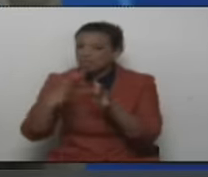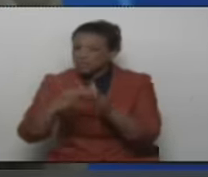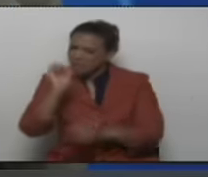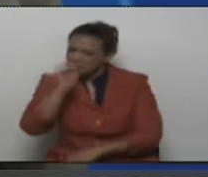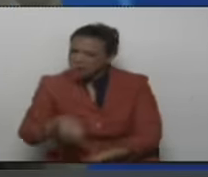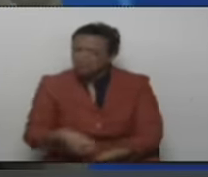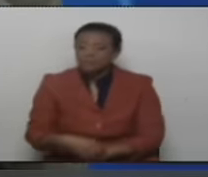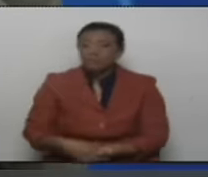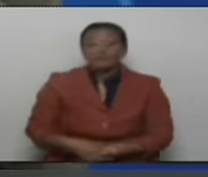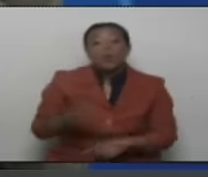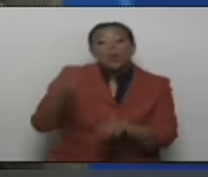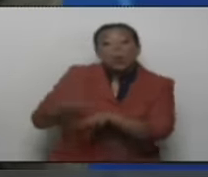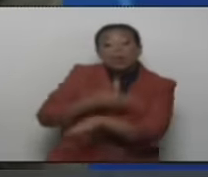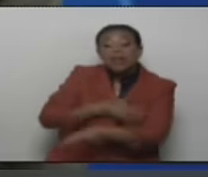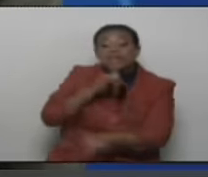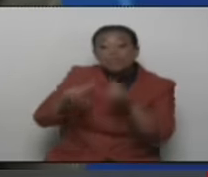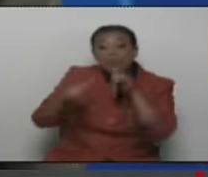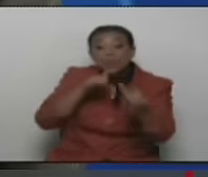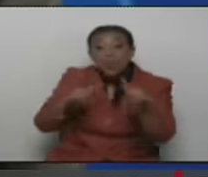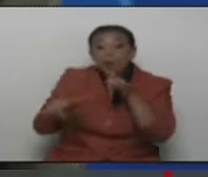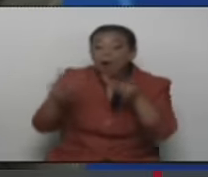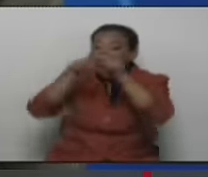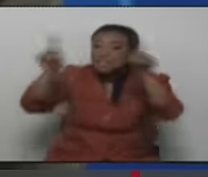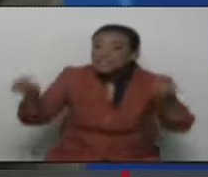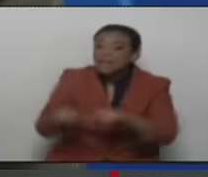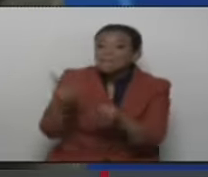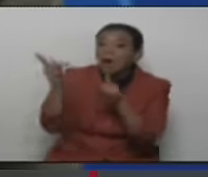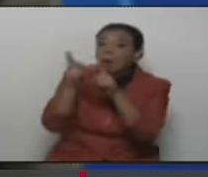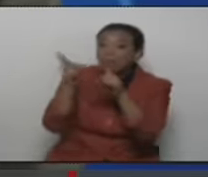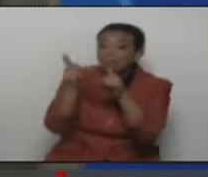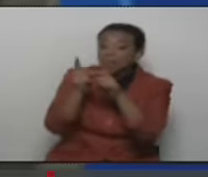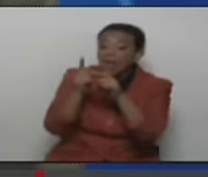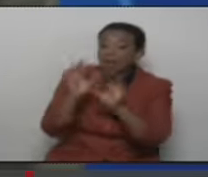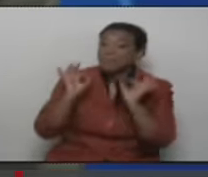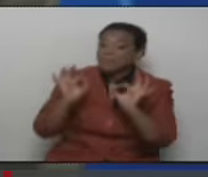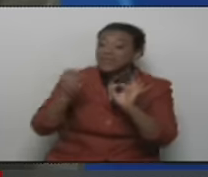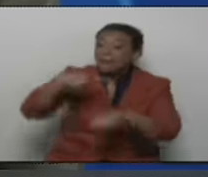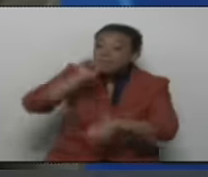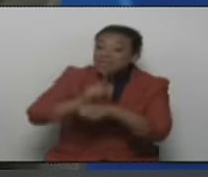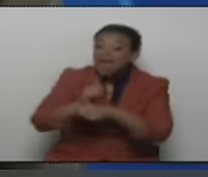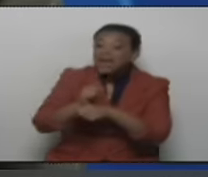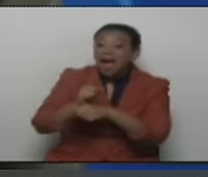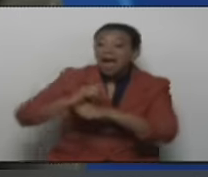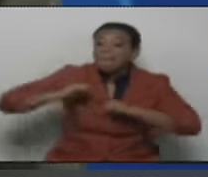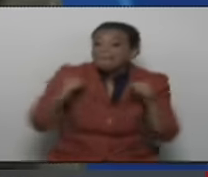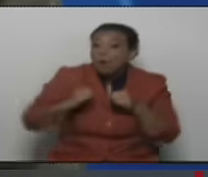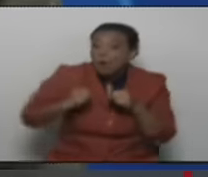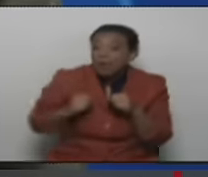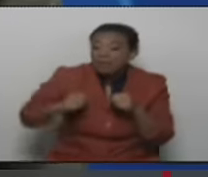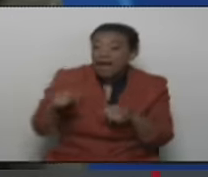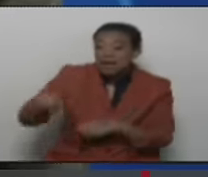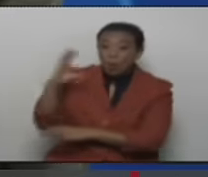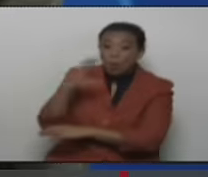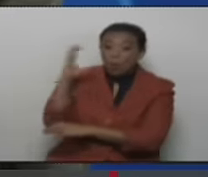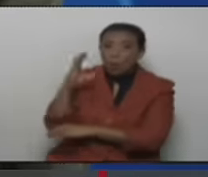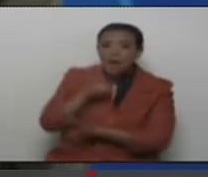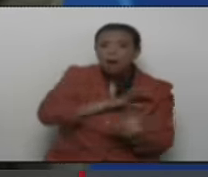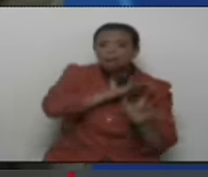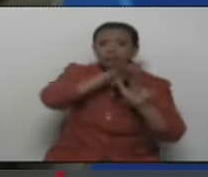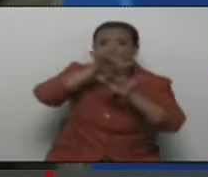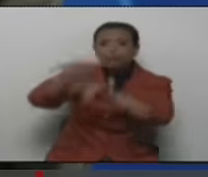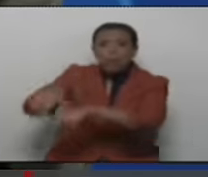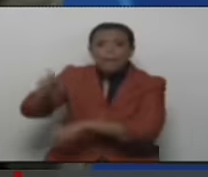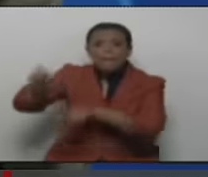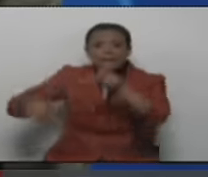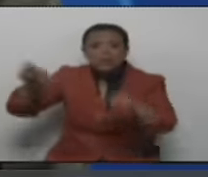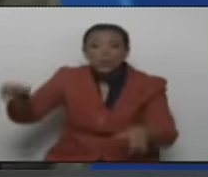la información de que había un sistema de hoteles, con un hotel principal en Bogotá, donde estaban llegando